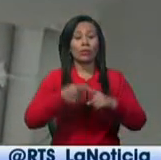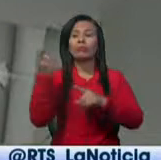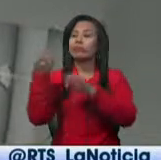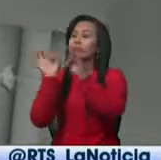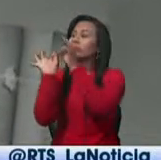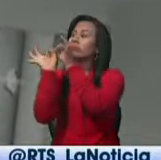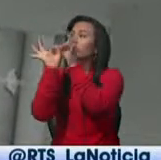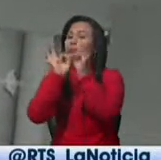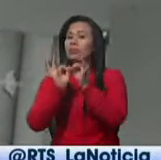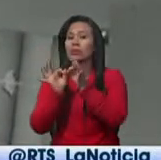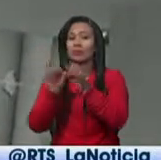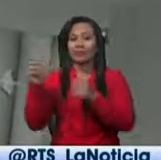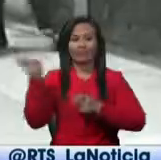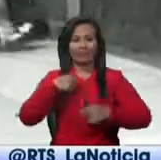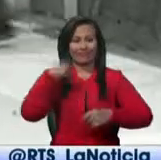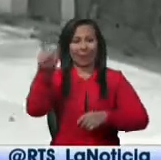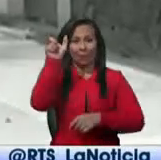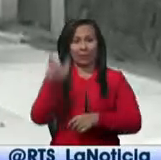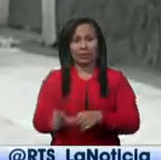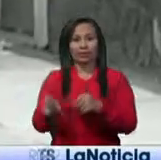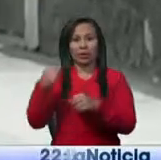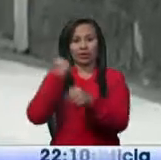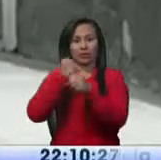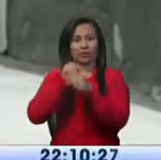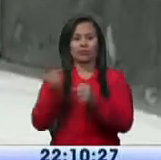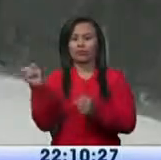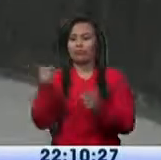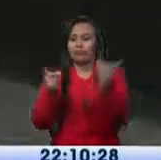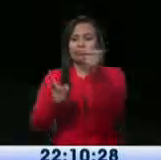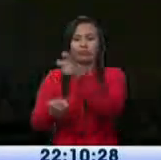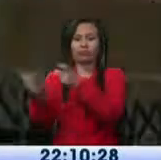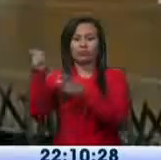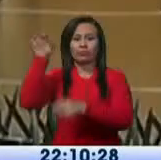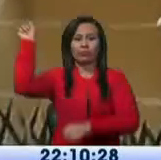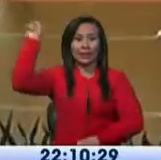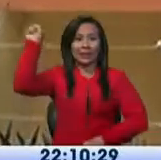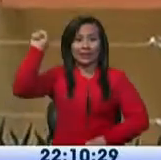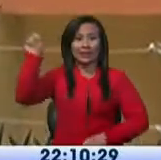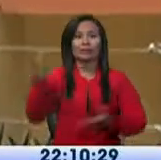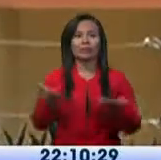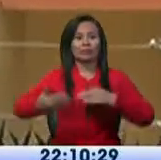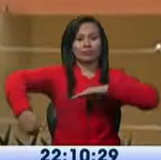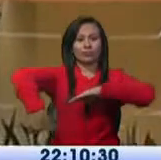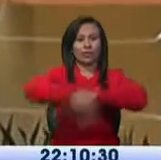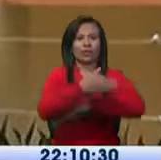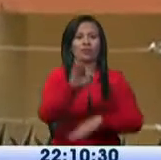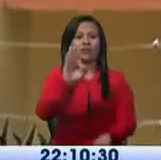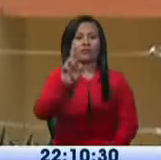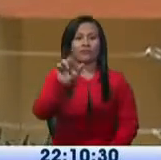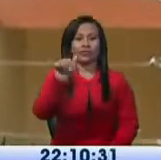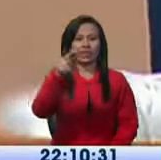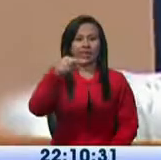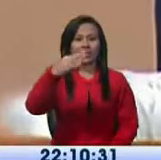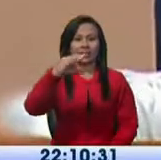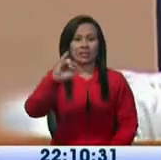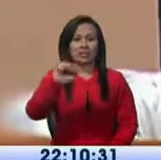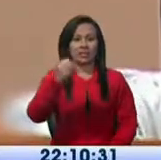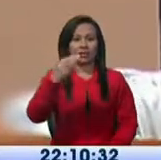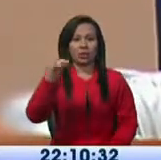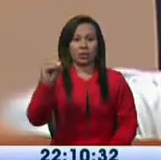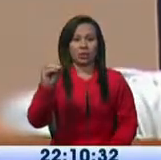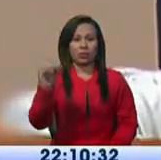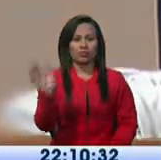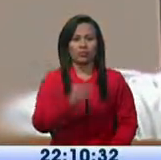trabajos como electricista en esta vivienda ubicada en Francisco segura y Bogotá Tito fronda rosado de 55 años